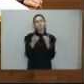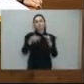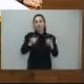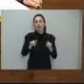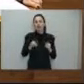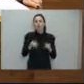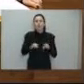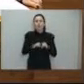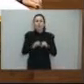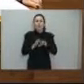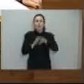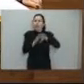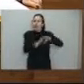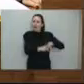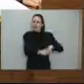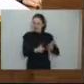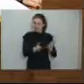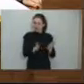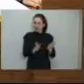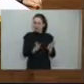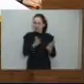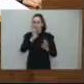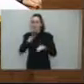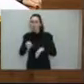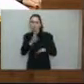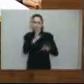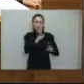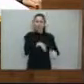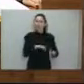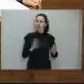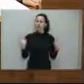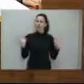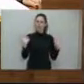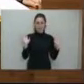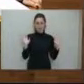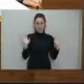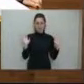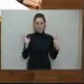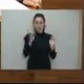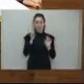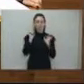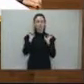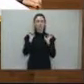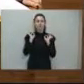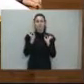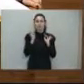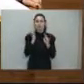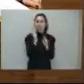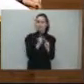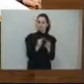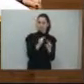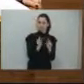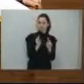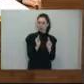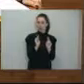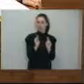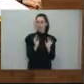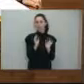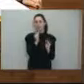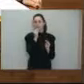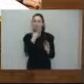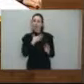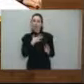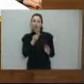dejar a un lado el interés partidista. Nos planteamos dejar a un lado la política de la